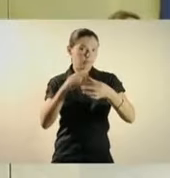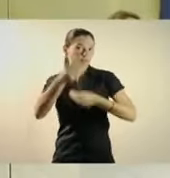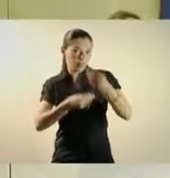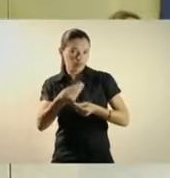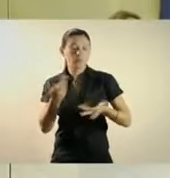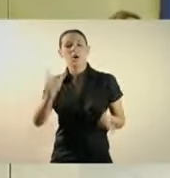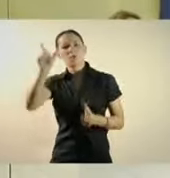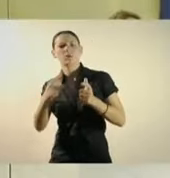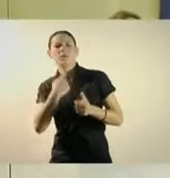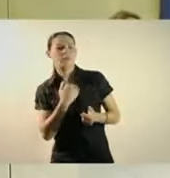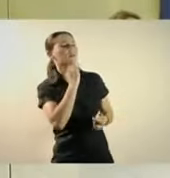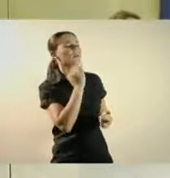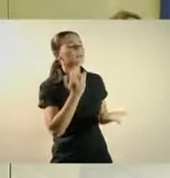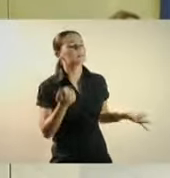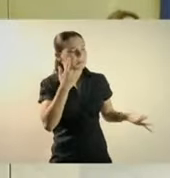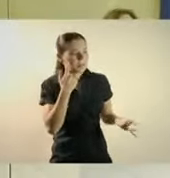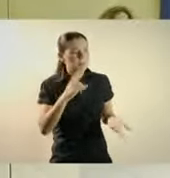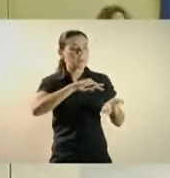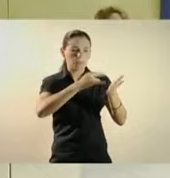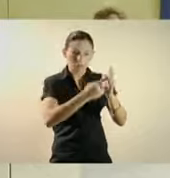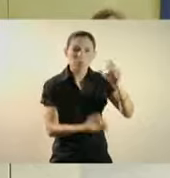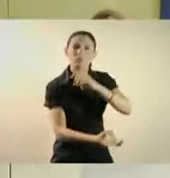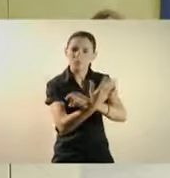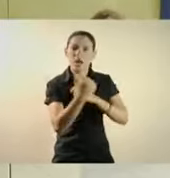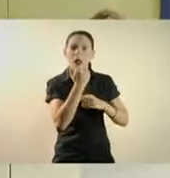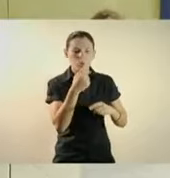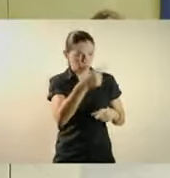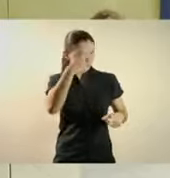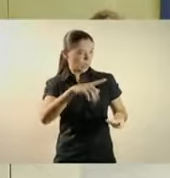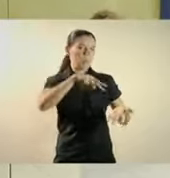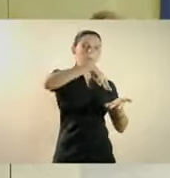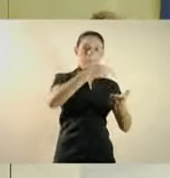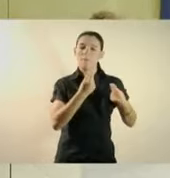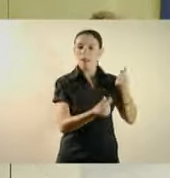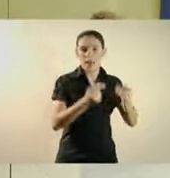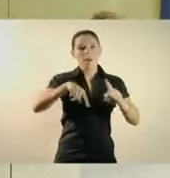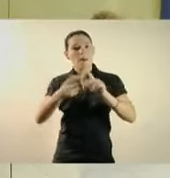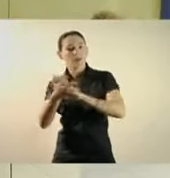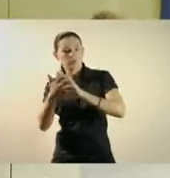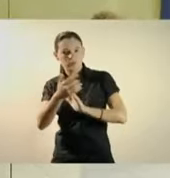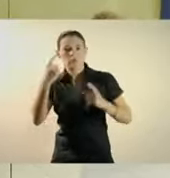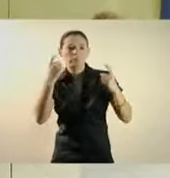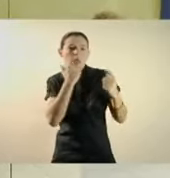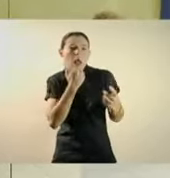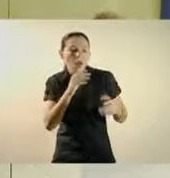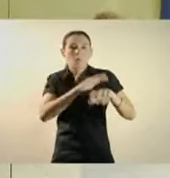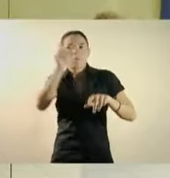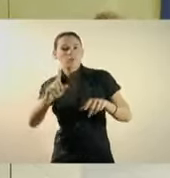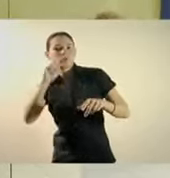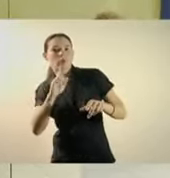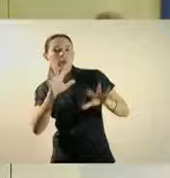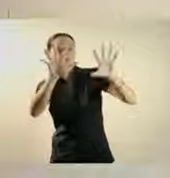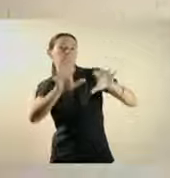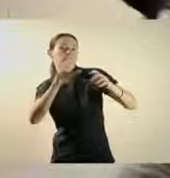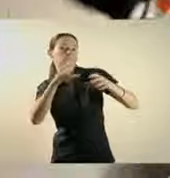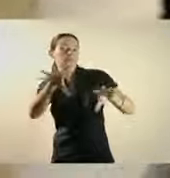oye, Taisa, ¿por qué no intentas hacer algo, no? Tú que sabes bailar y sabes lengua de signos, ¿por qué no intentas hacer algo para las personas sordas?